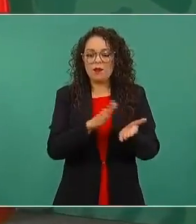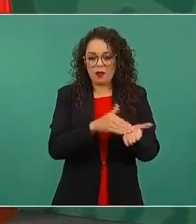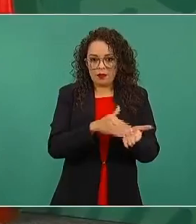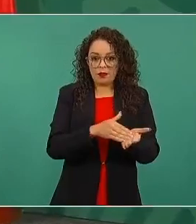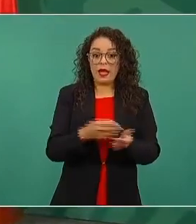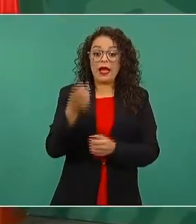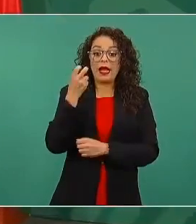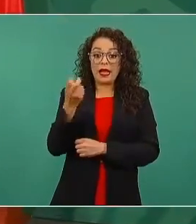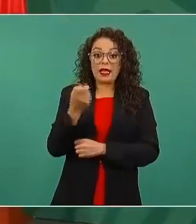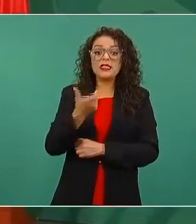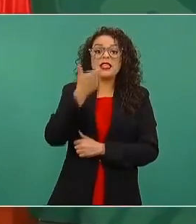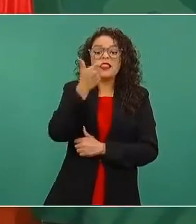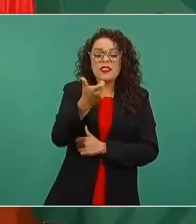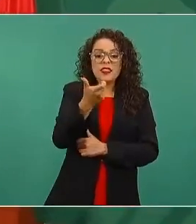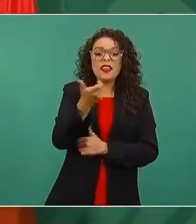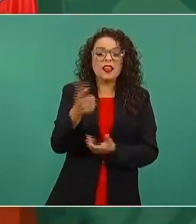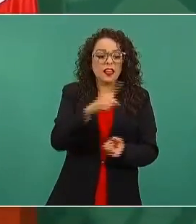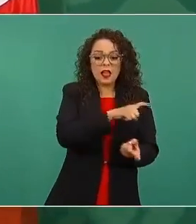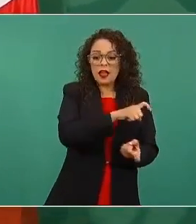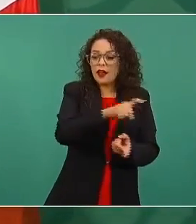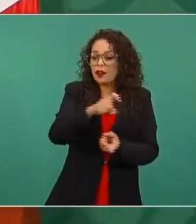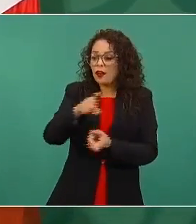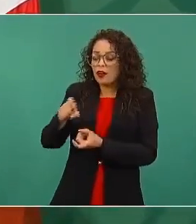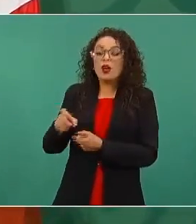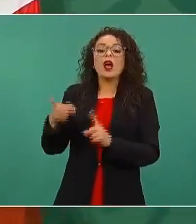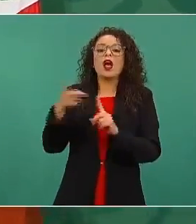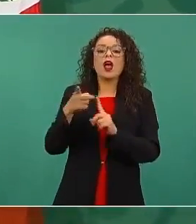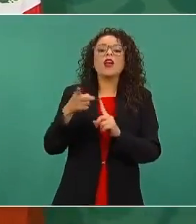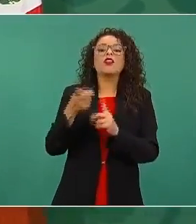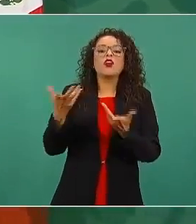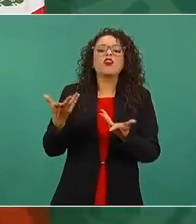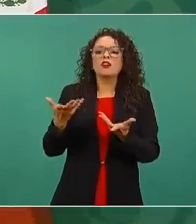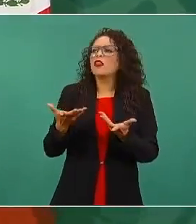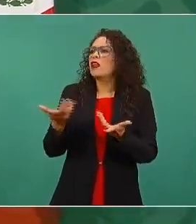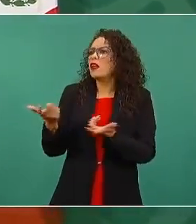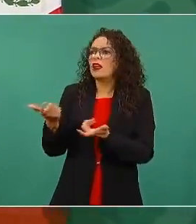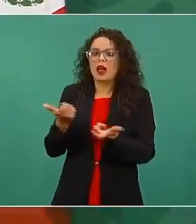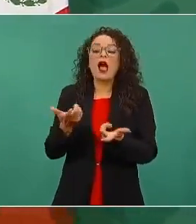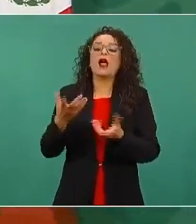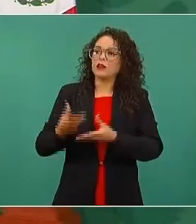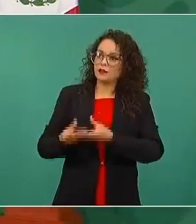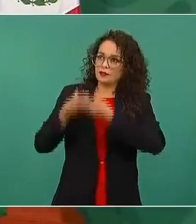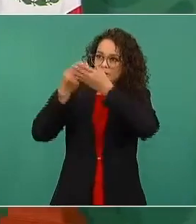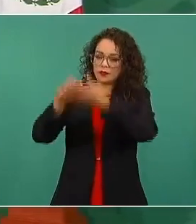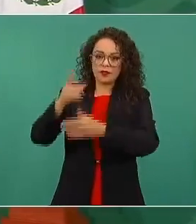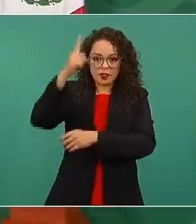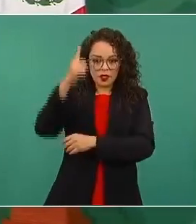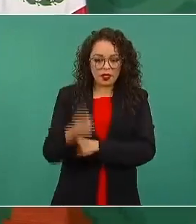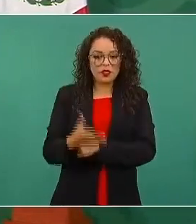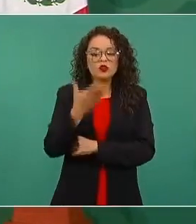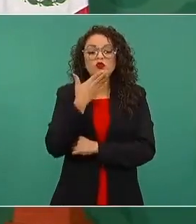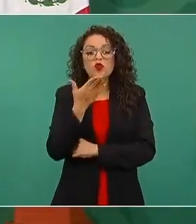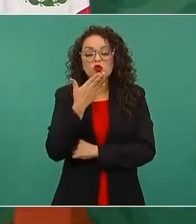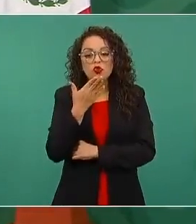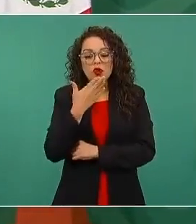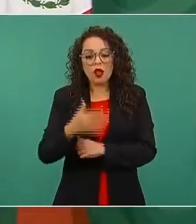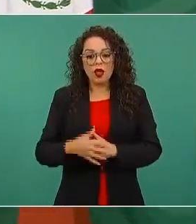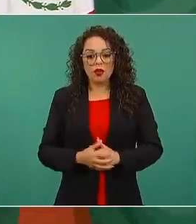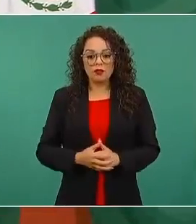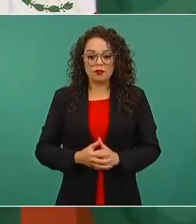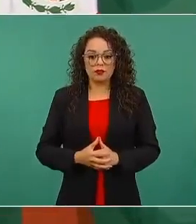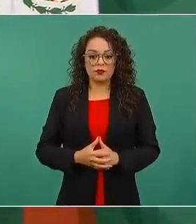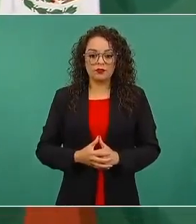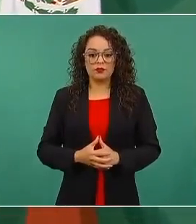Sonora. Lo que se cobre de derecho, la cooperación que den la gente que tiene